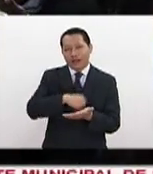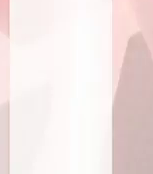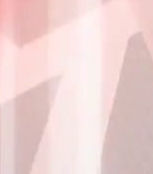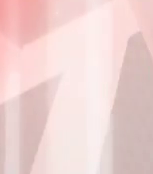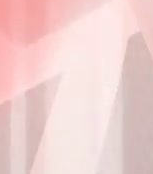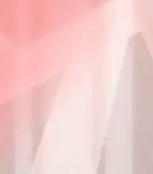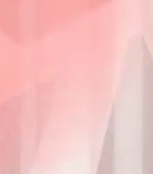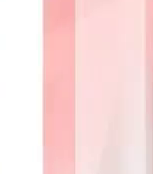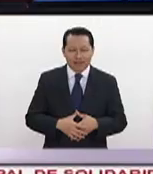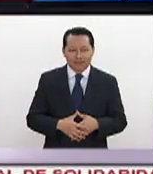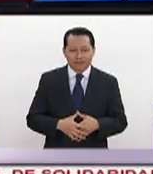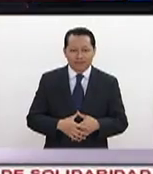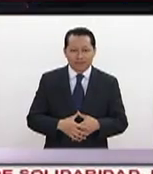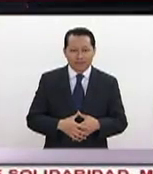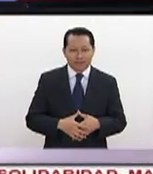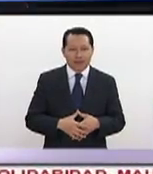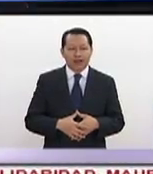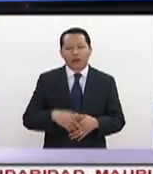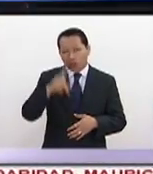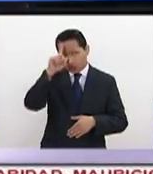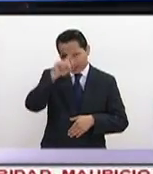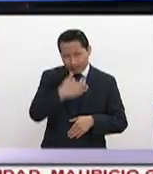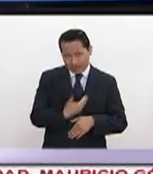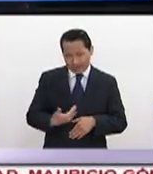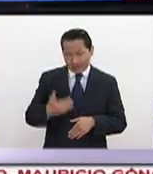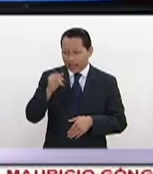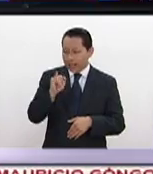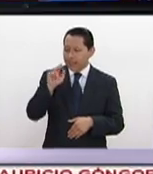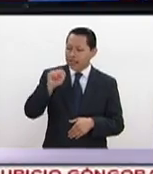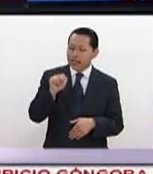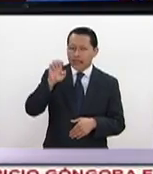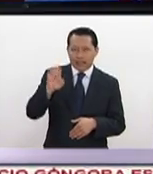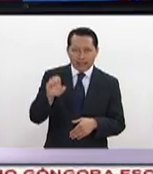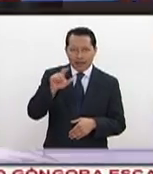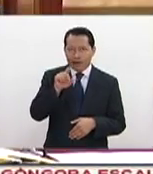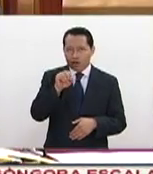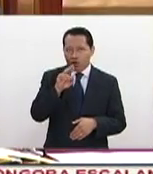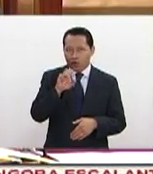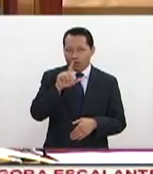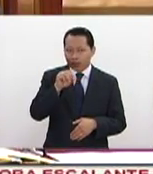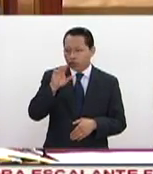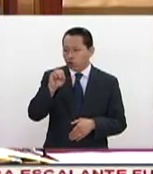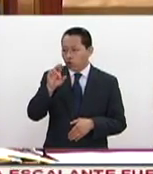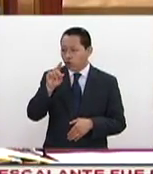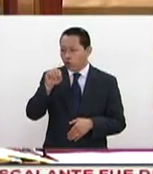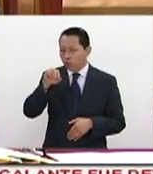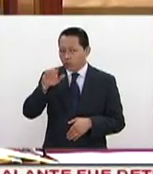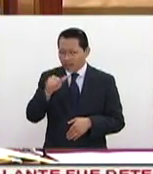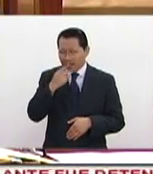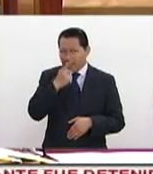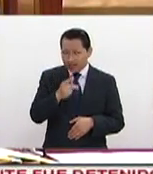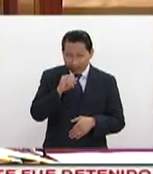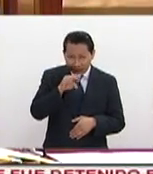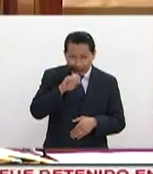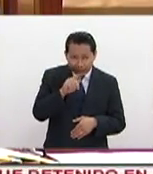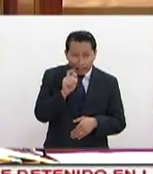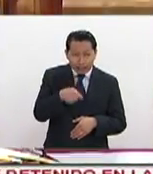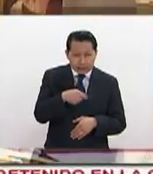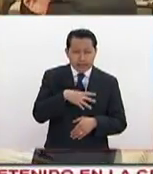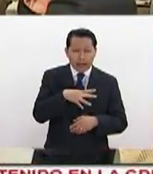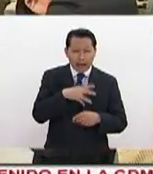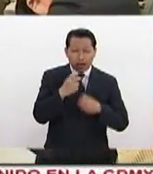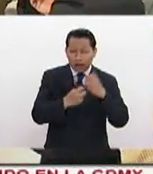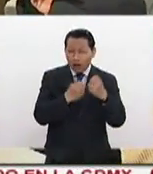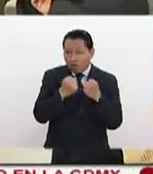Tamaulipas. El consejero presidente del Instituto Nacional Electoral, Lorenzo Córdoba, rechazó que el INE realice una